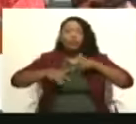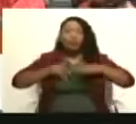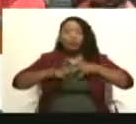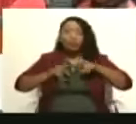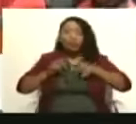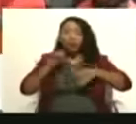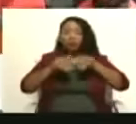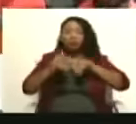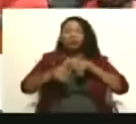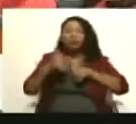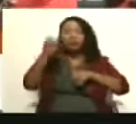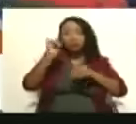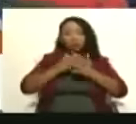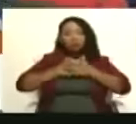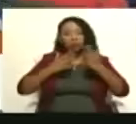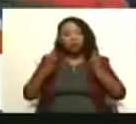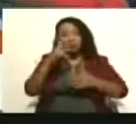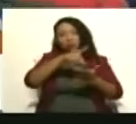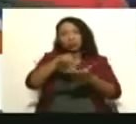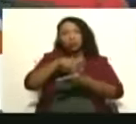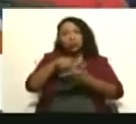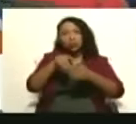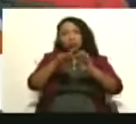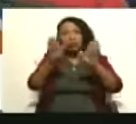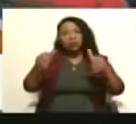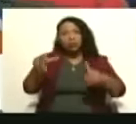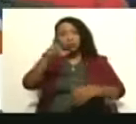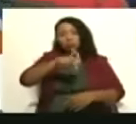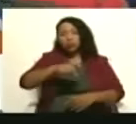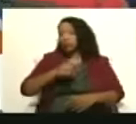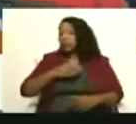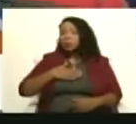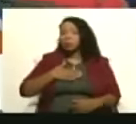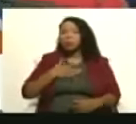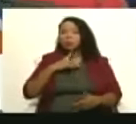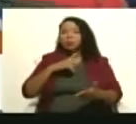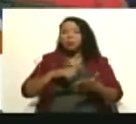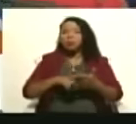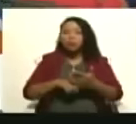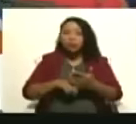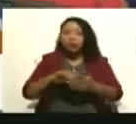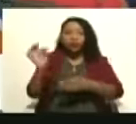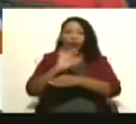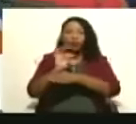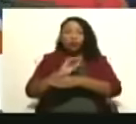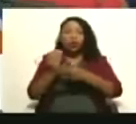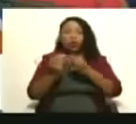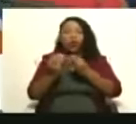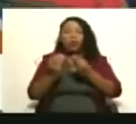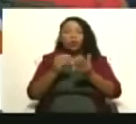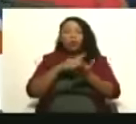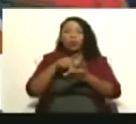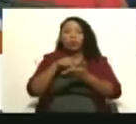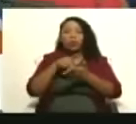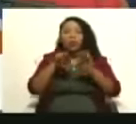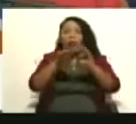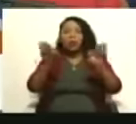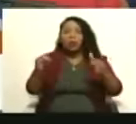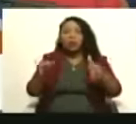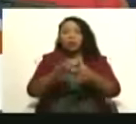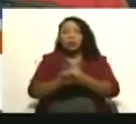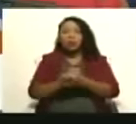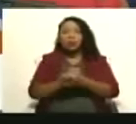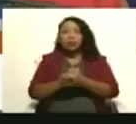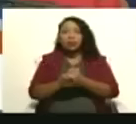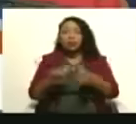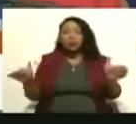habrá colaboración de los miembros de mesa en caso de ser requerido, mas no podrán cumplir funciones como miembro de mesa. Se limitará